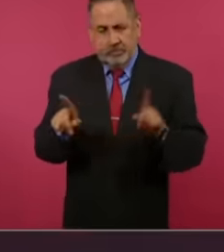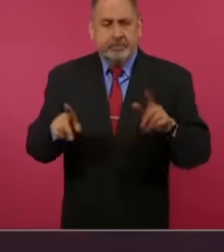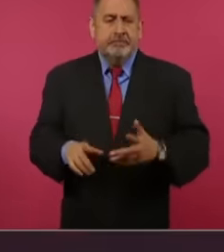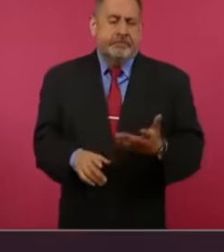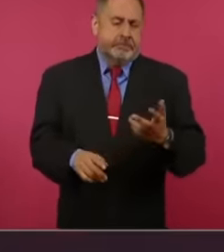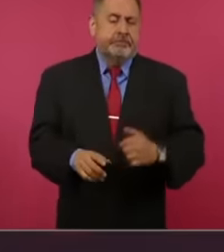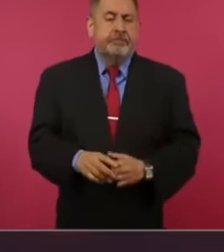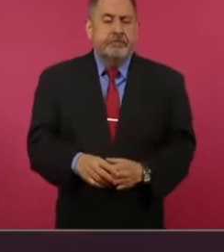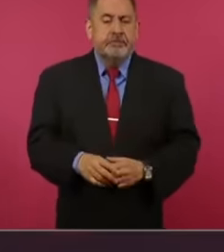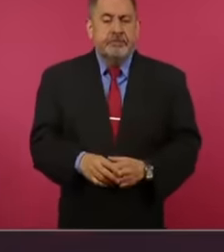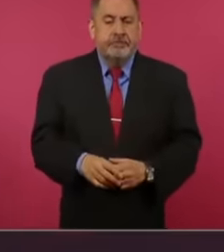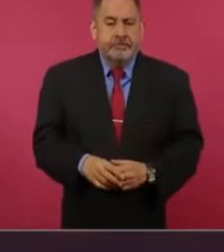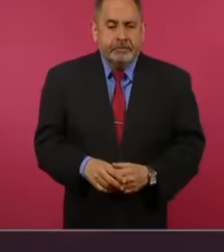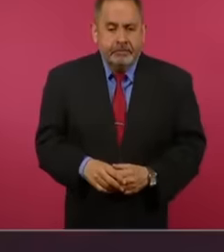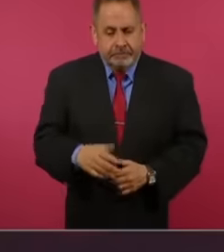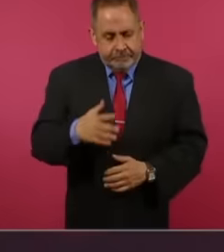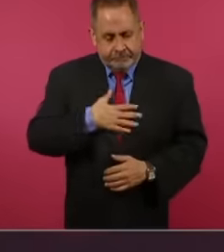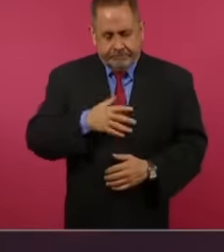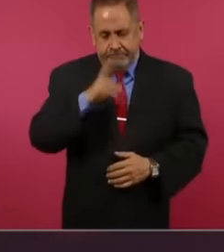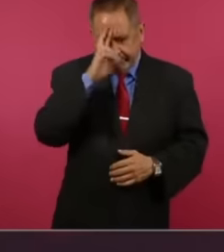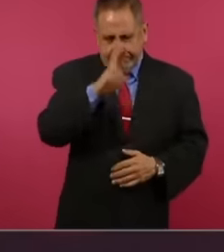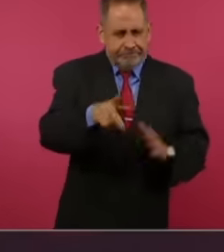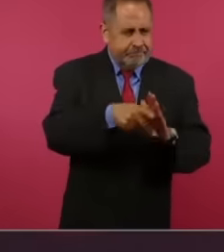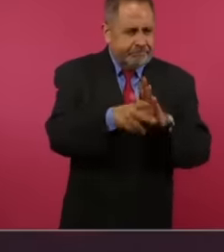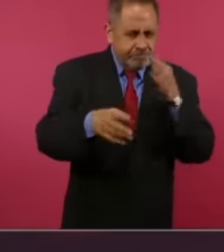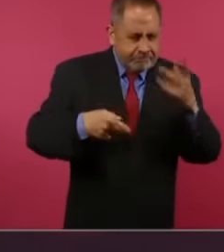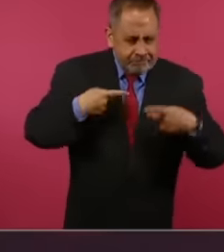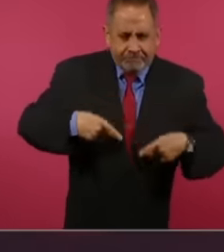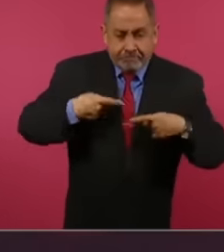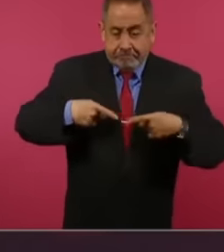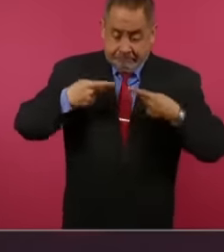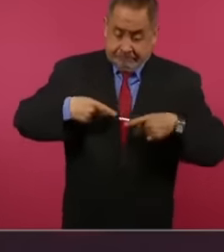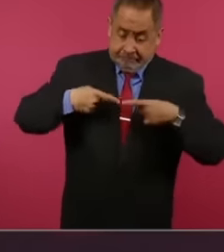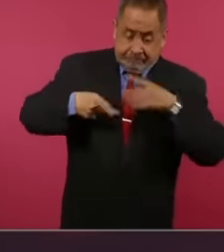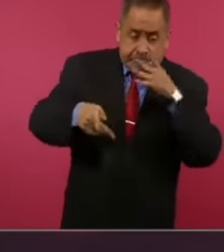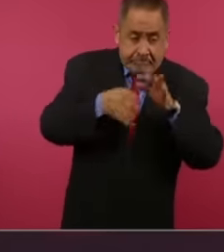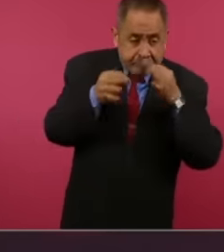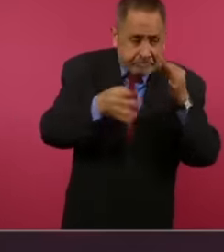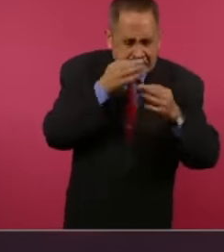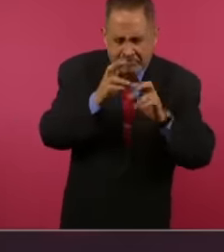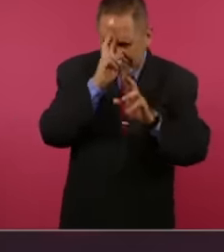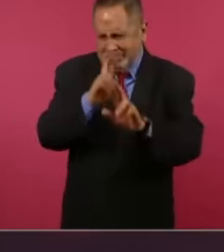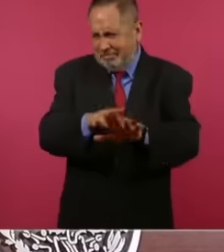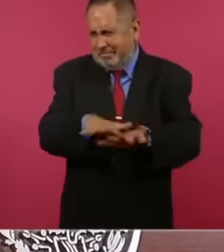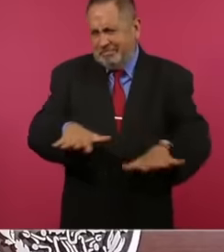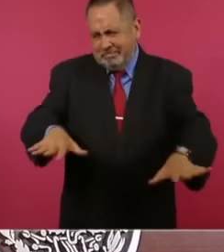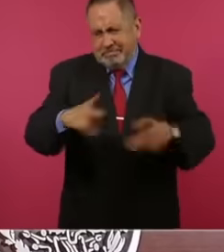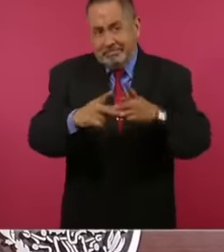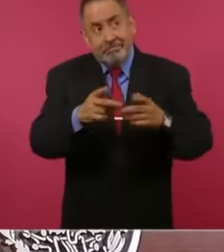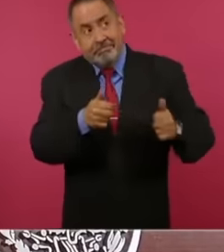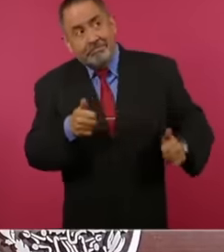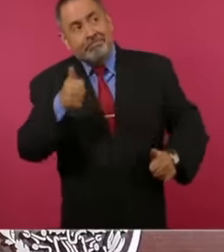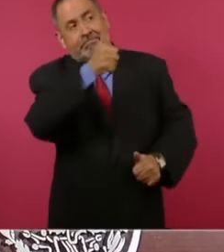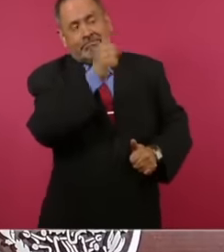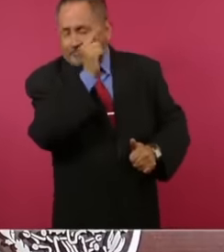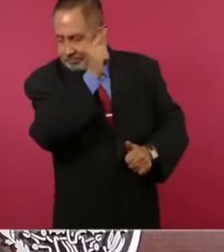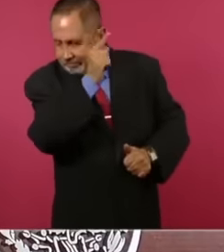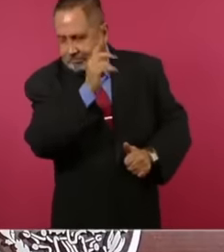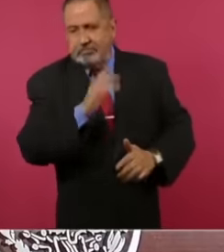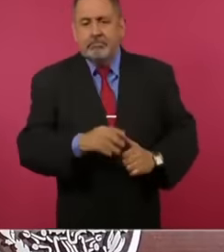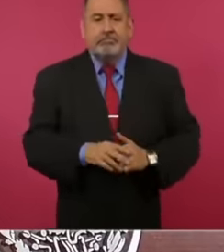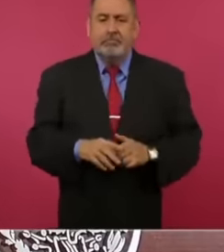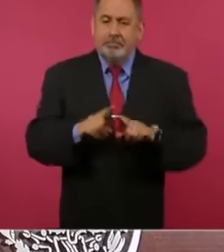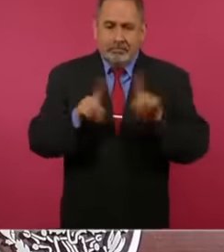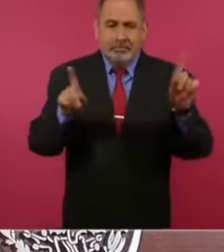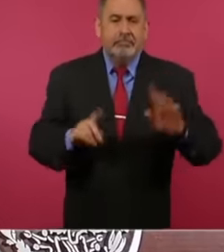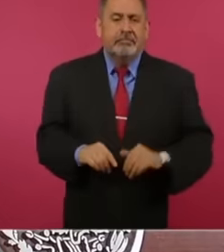Entonces, por eso, todo nuestro respeto al periodismo, todo nuestro respeto al periodismo, la